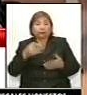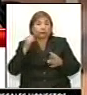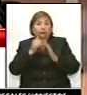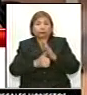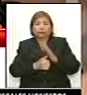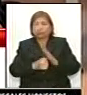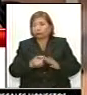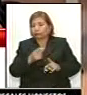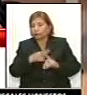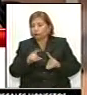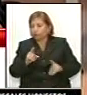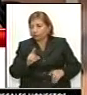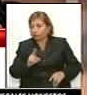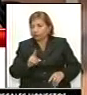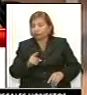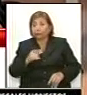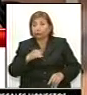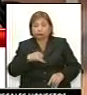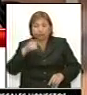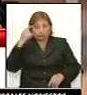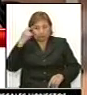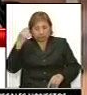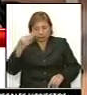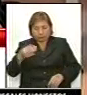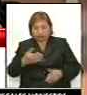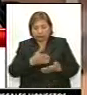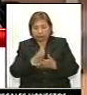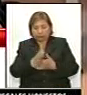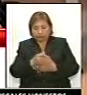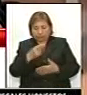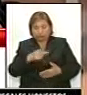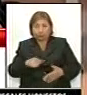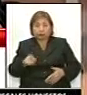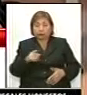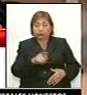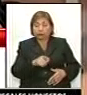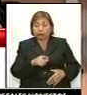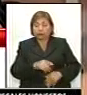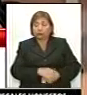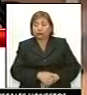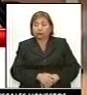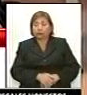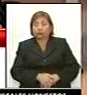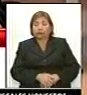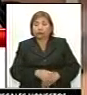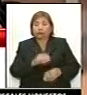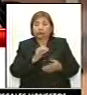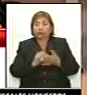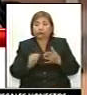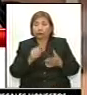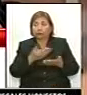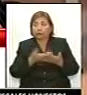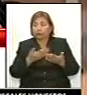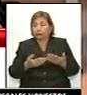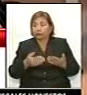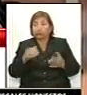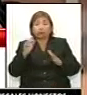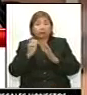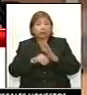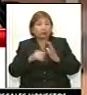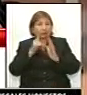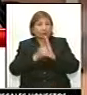Pero yo creo que parte por ahí. O sea, el victimario de abuso